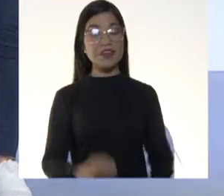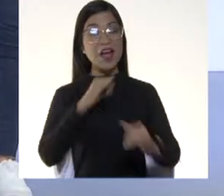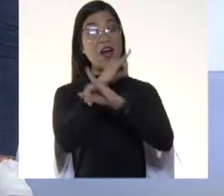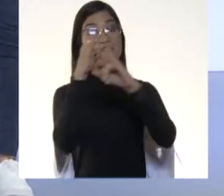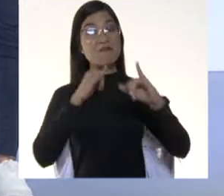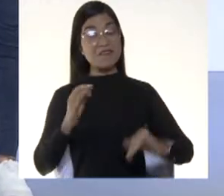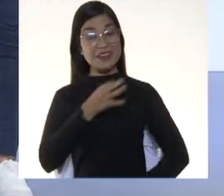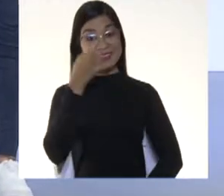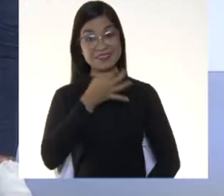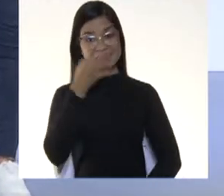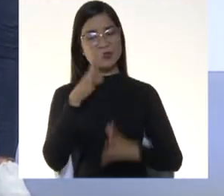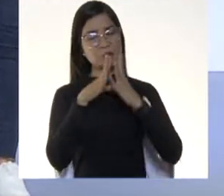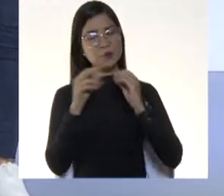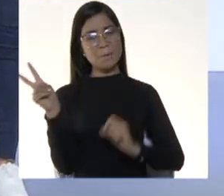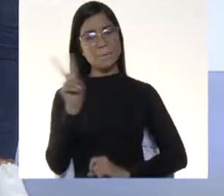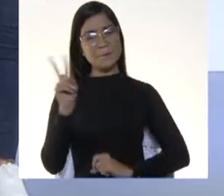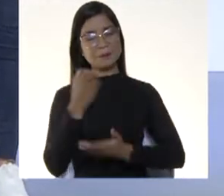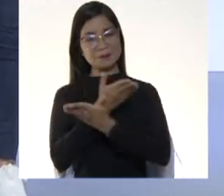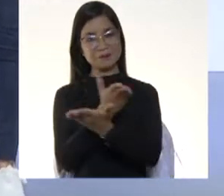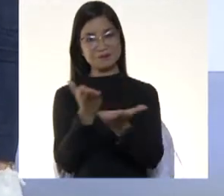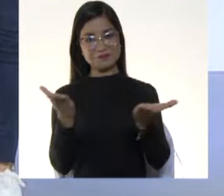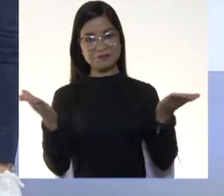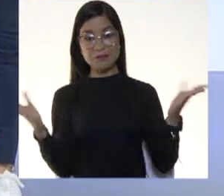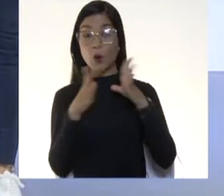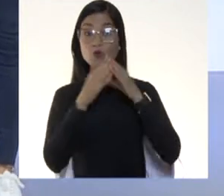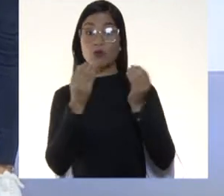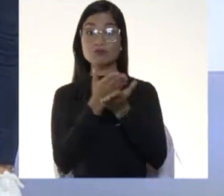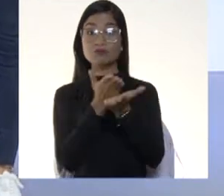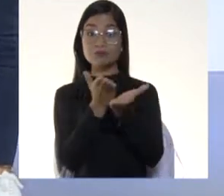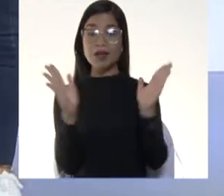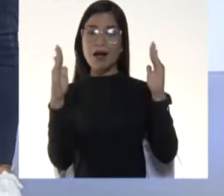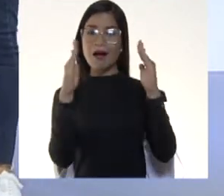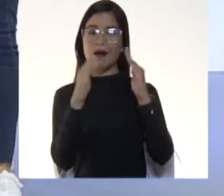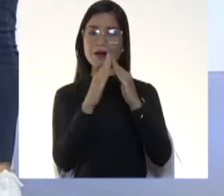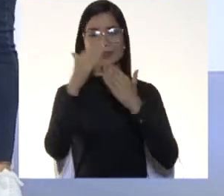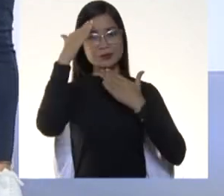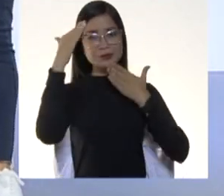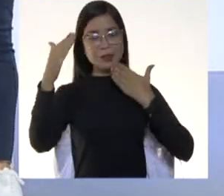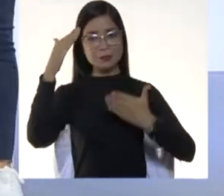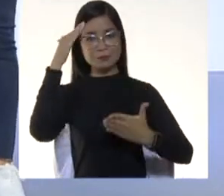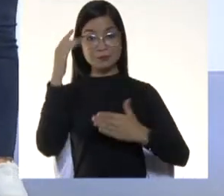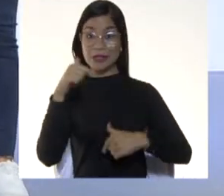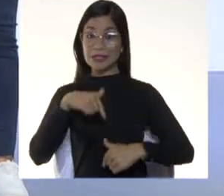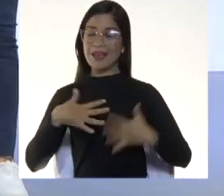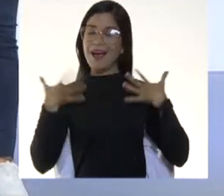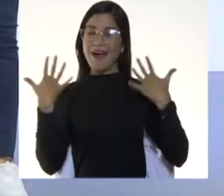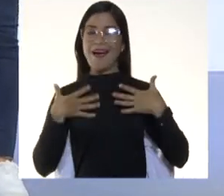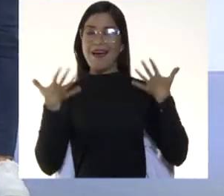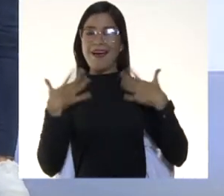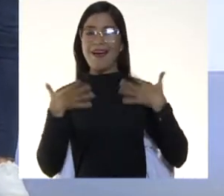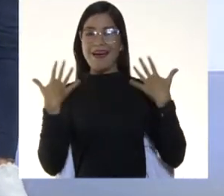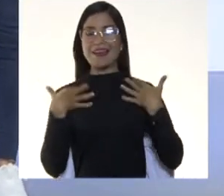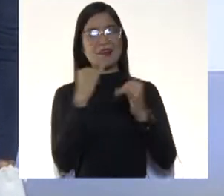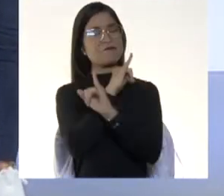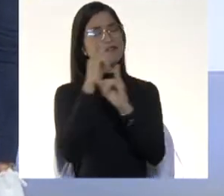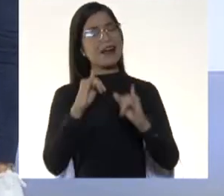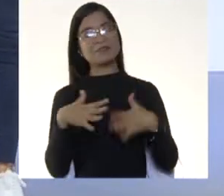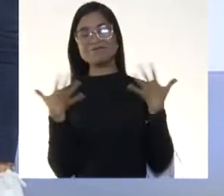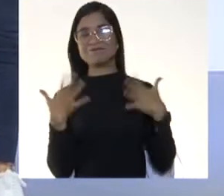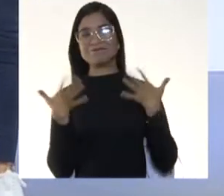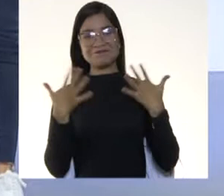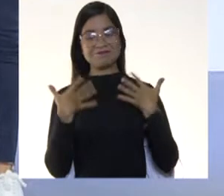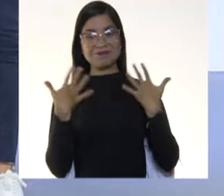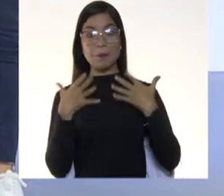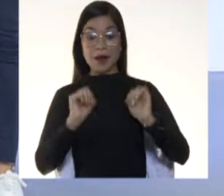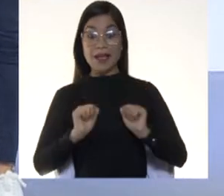Feliz tarde a toda Venezuela, tengan todos y todas allá en casa. Por acá estamos muy contentos, muy felices, muy alegres